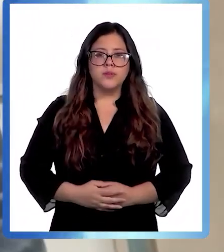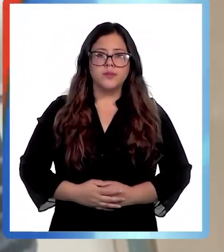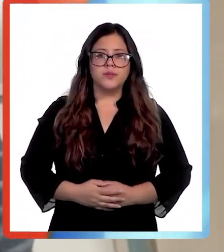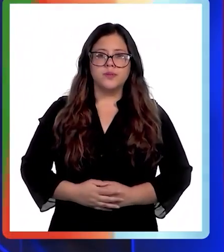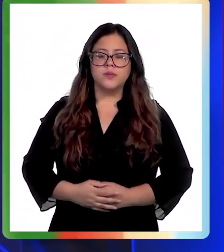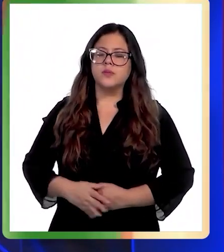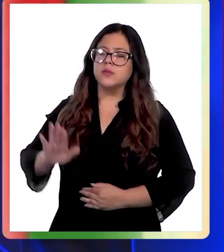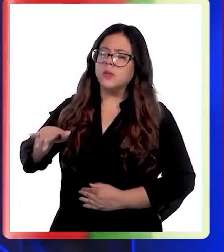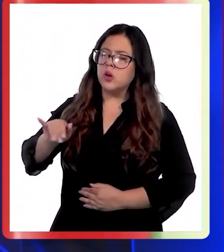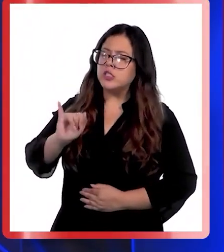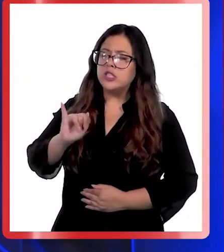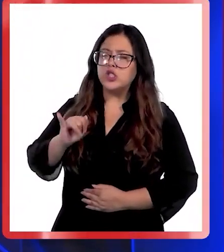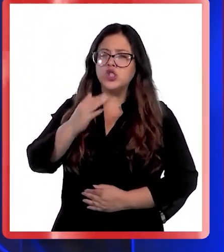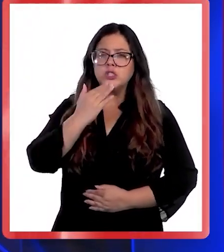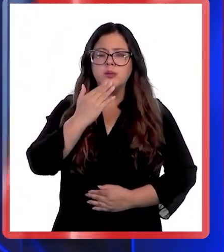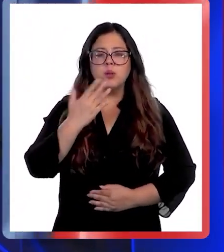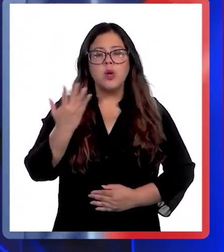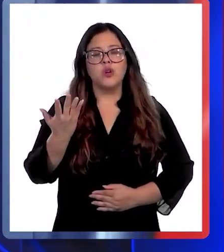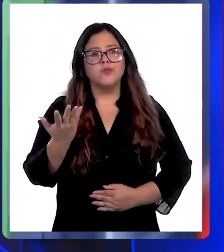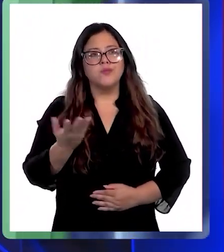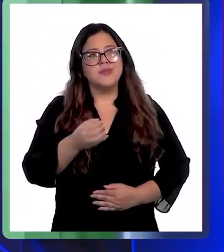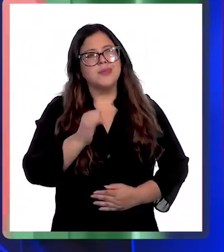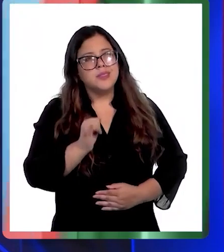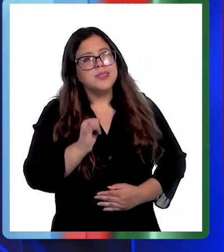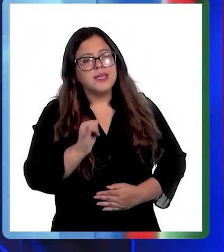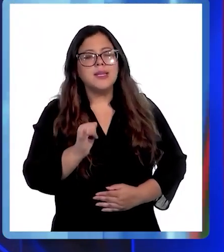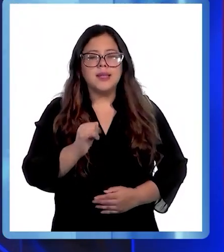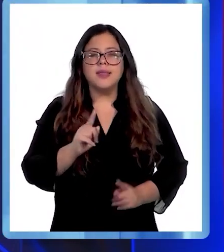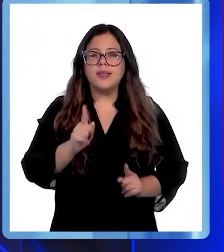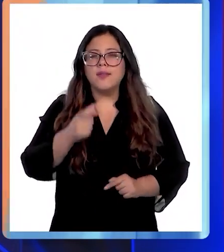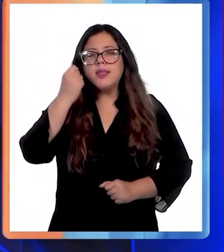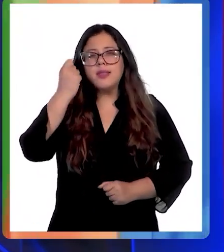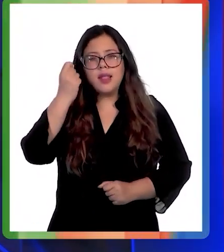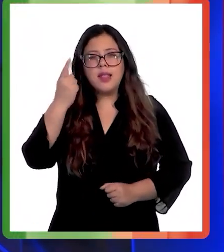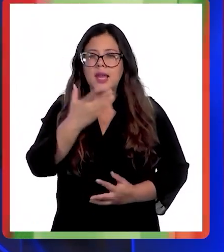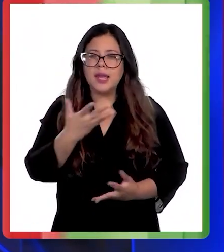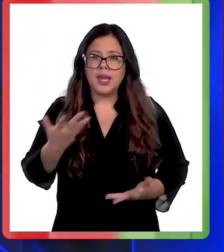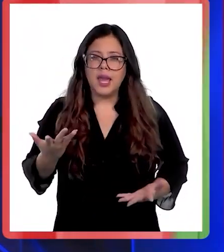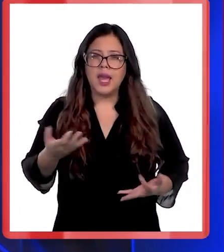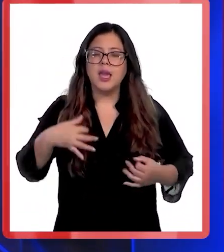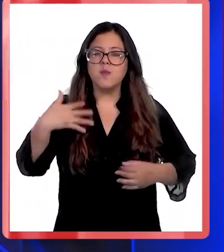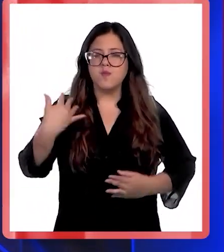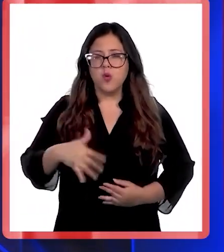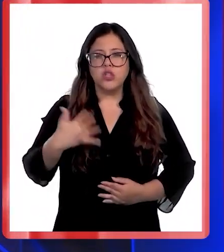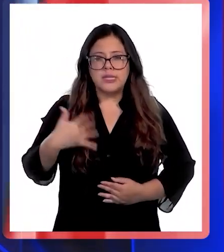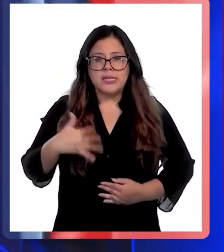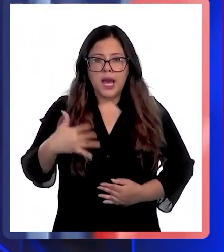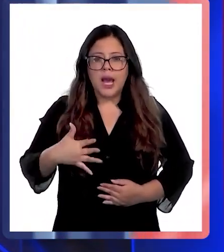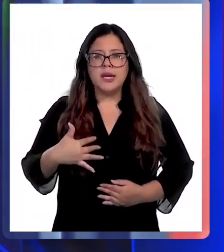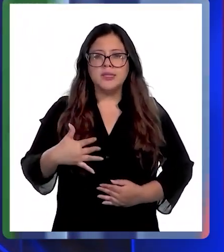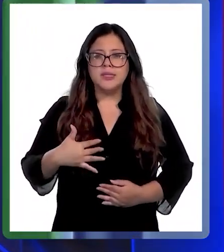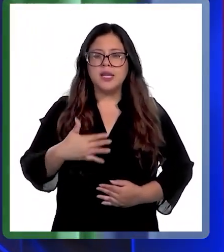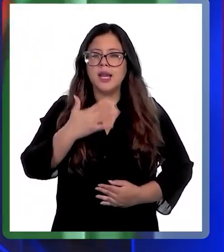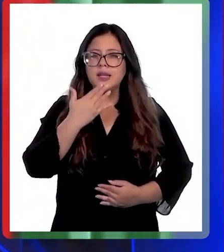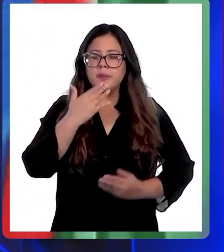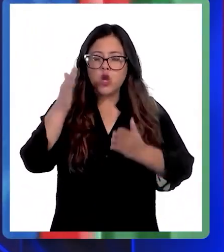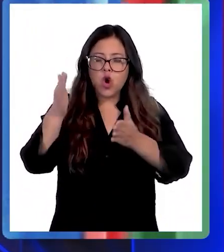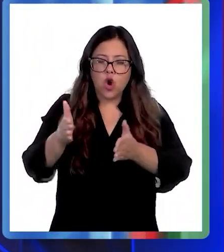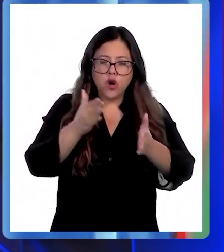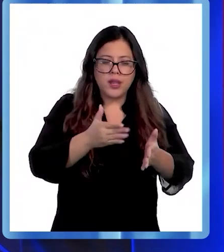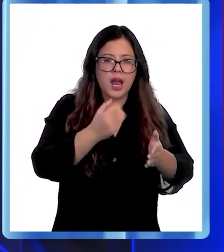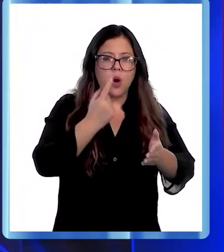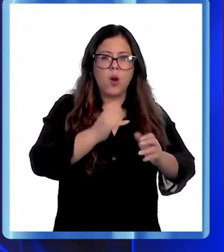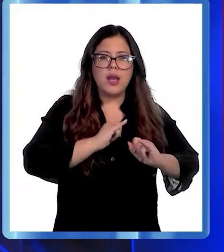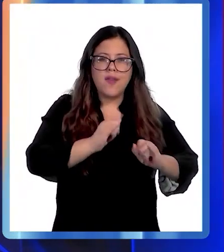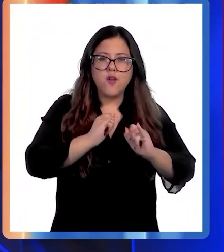esto. Sí, y en general, ok, hay que saber entender un poco la relevancia y jerarquizar un